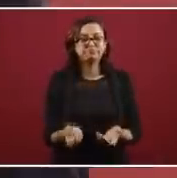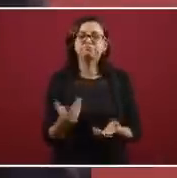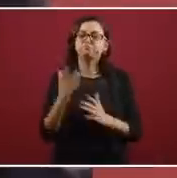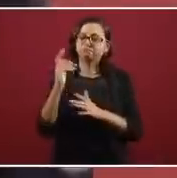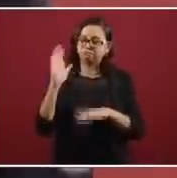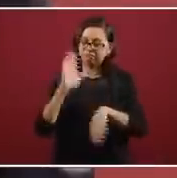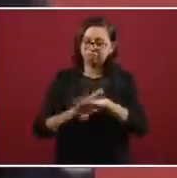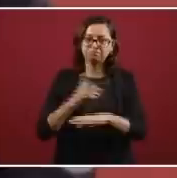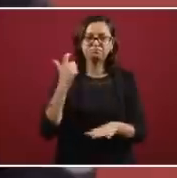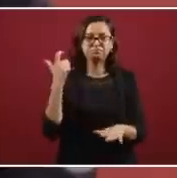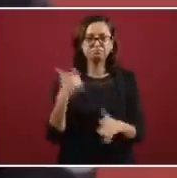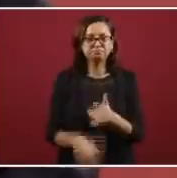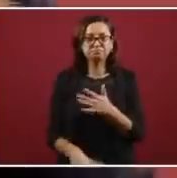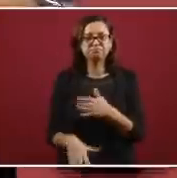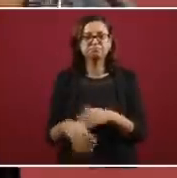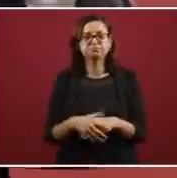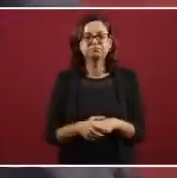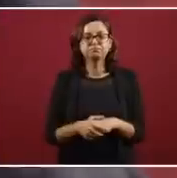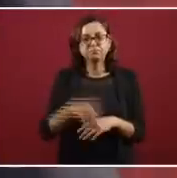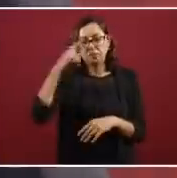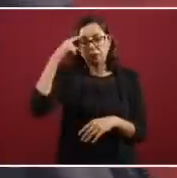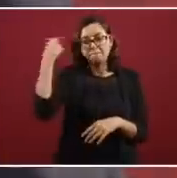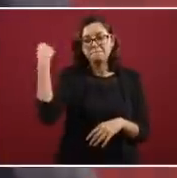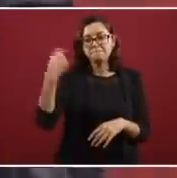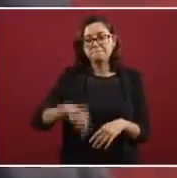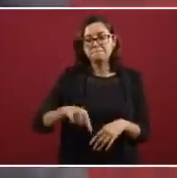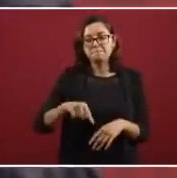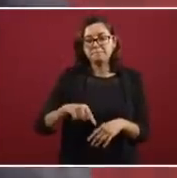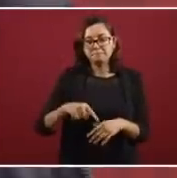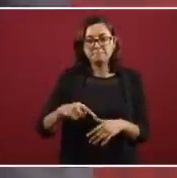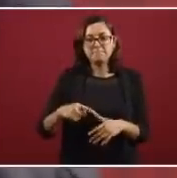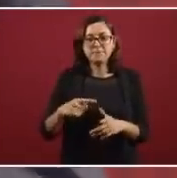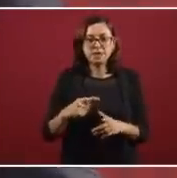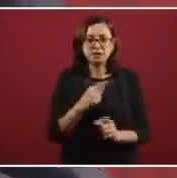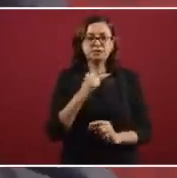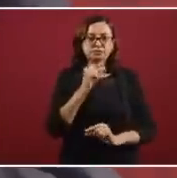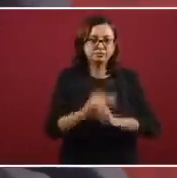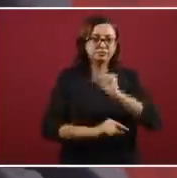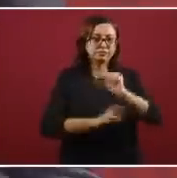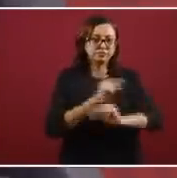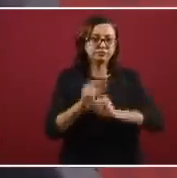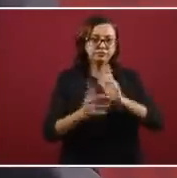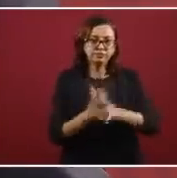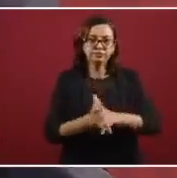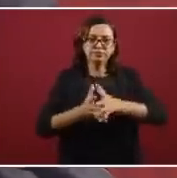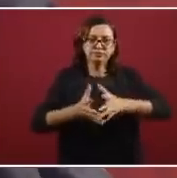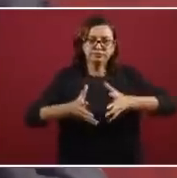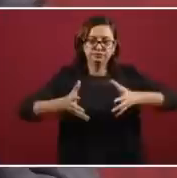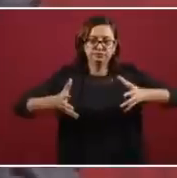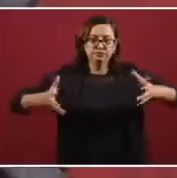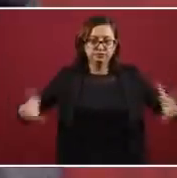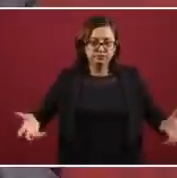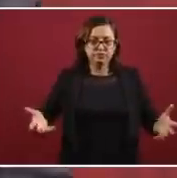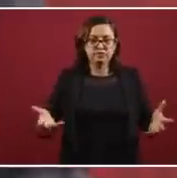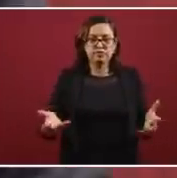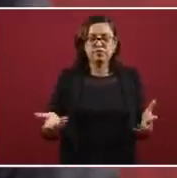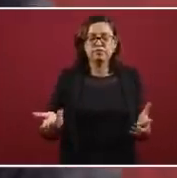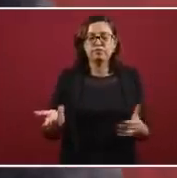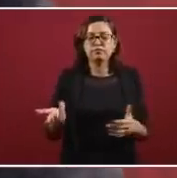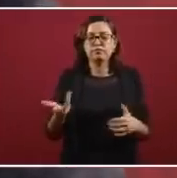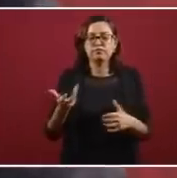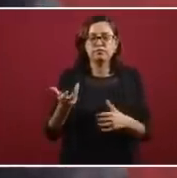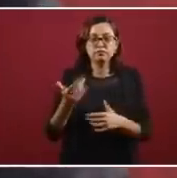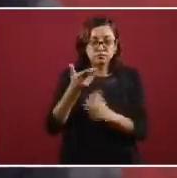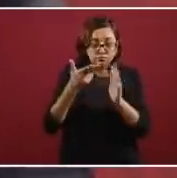baratos para quienes tienen talleres y se dedican a la